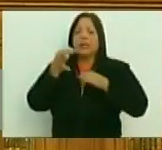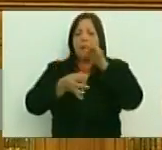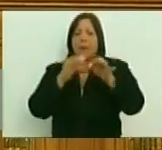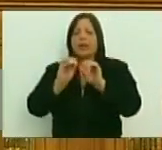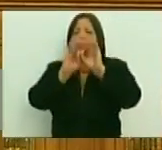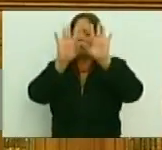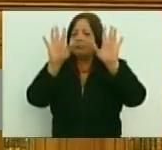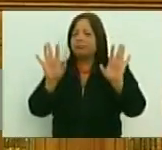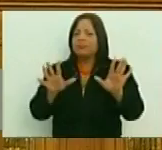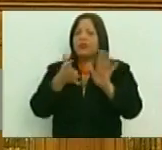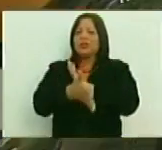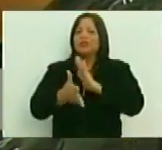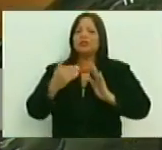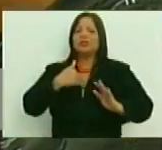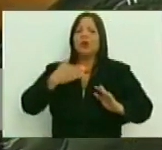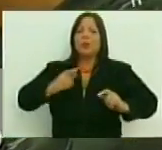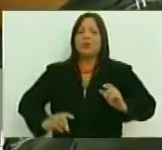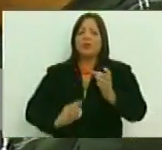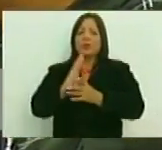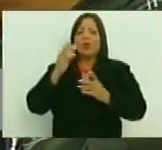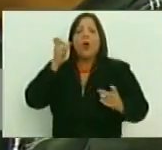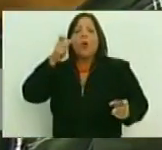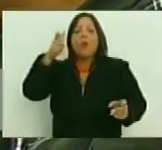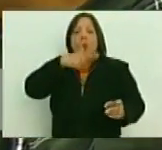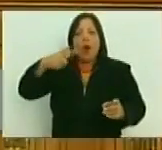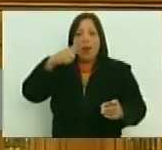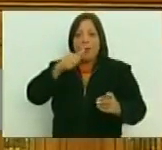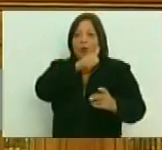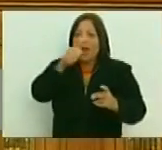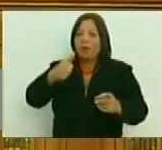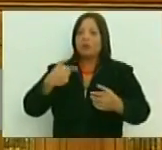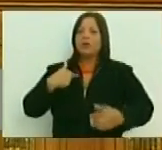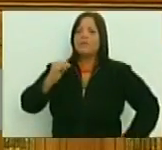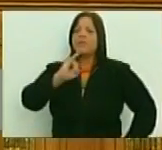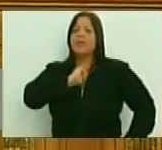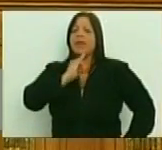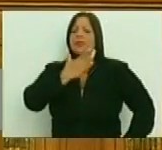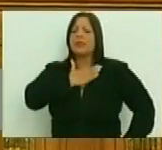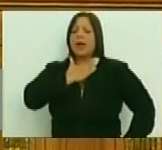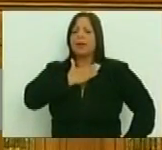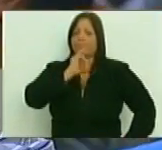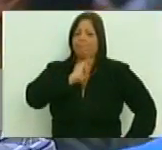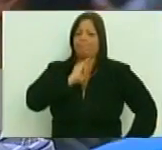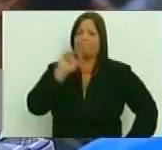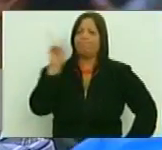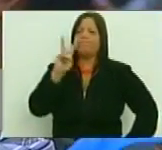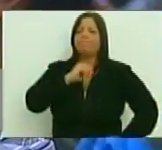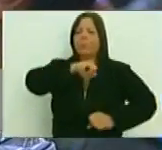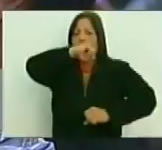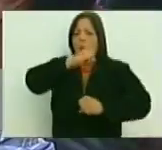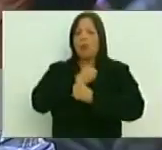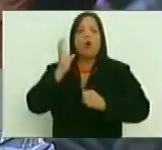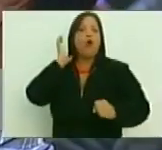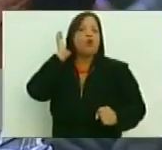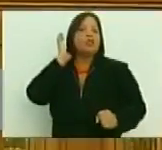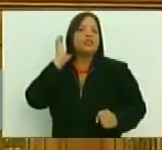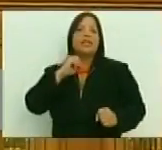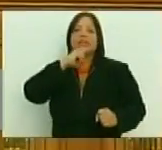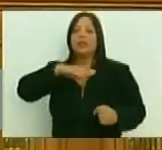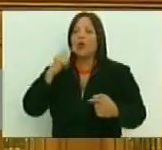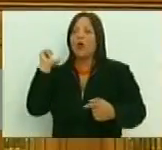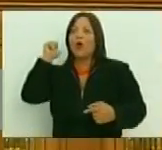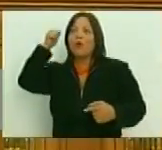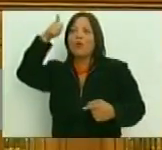buena medida en la entereza que surge de un pueblo hincado en su identidad y apoyado en una conciencia histórica